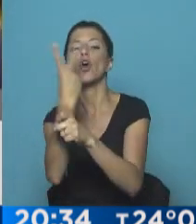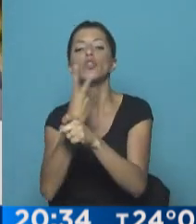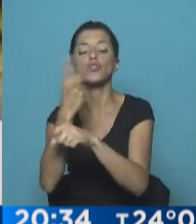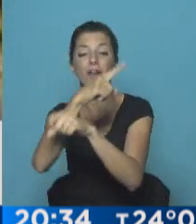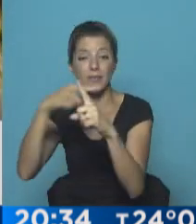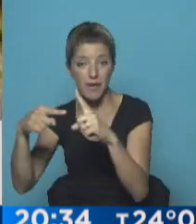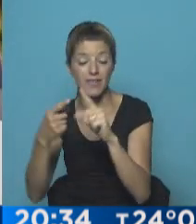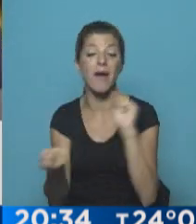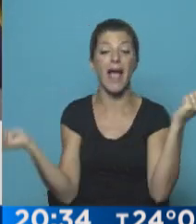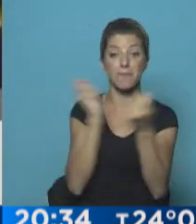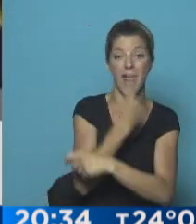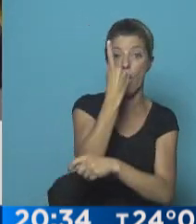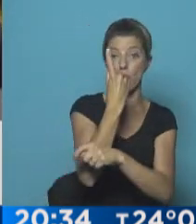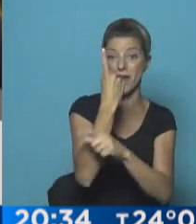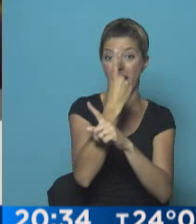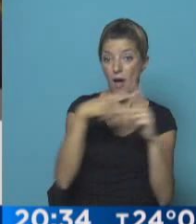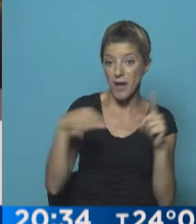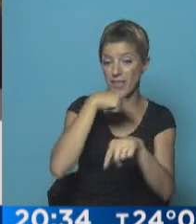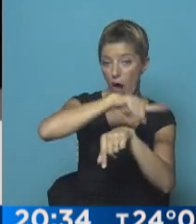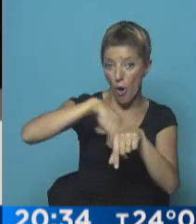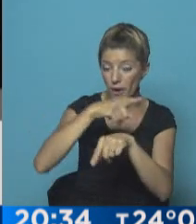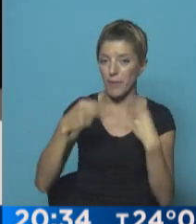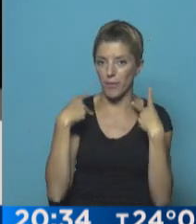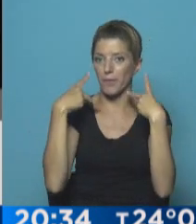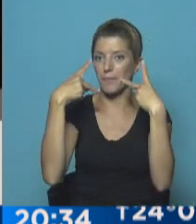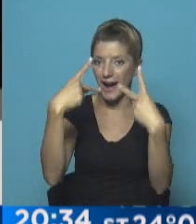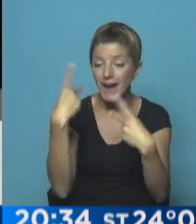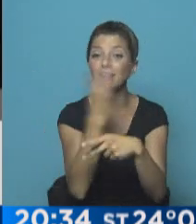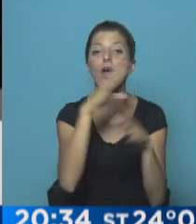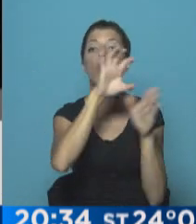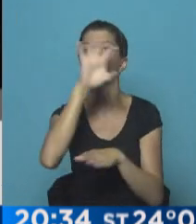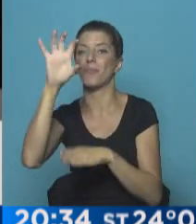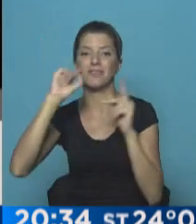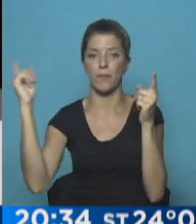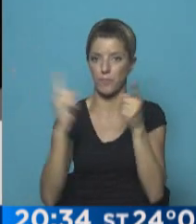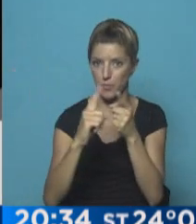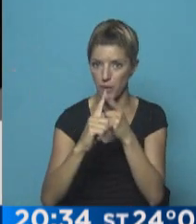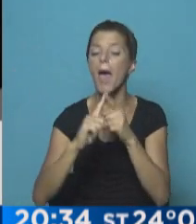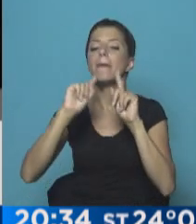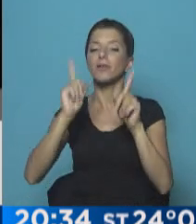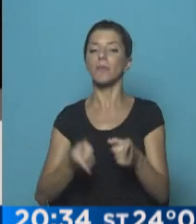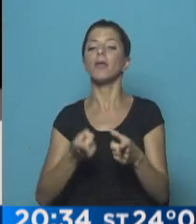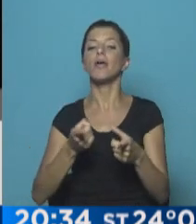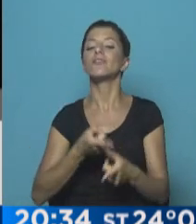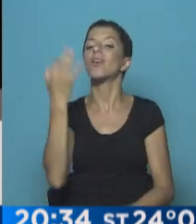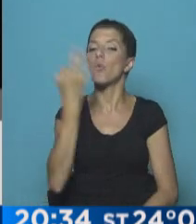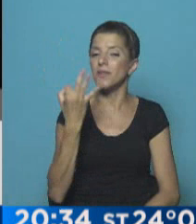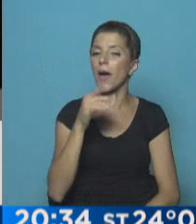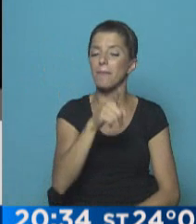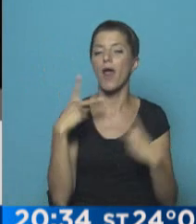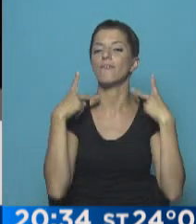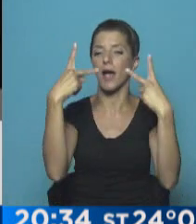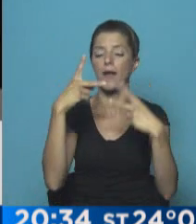en 1 hora y media en vincular esas dos comunidades, sino que además va a cuidar la vida de muchos sanjuaninos,